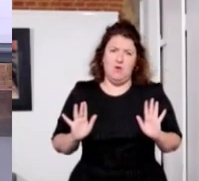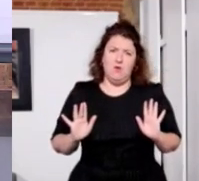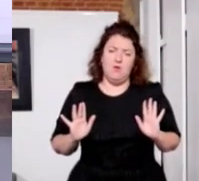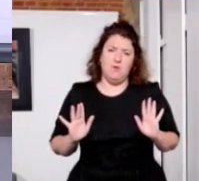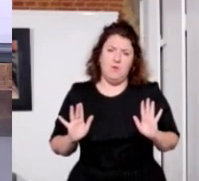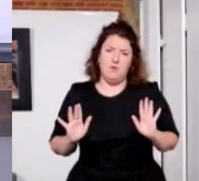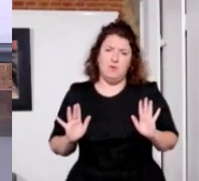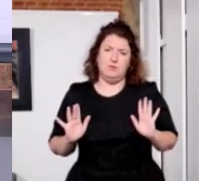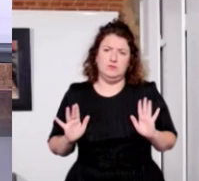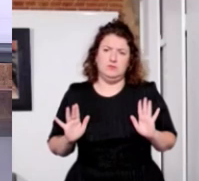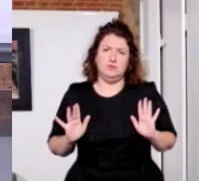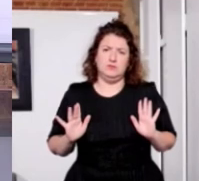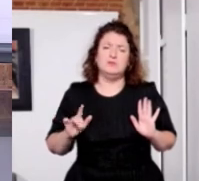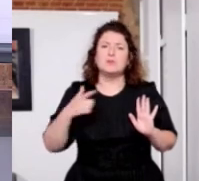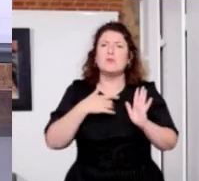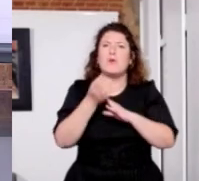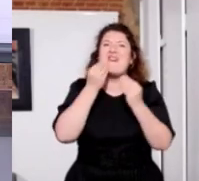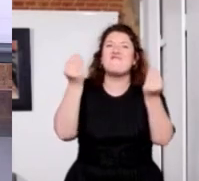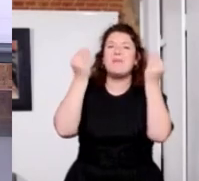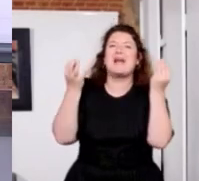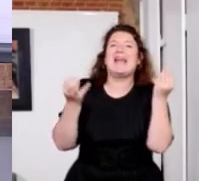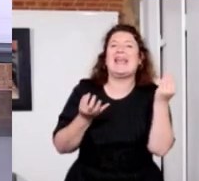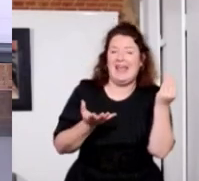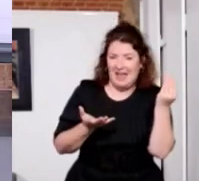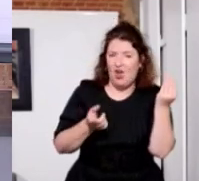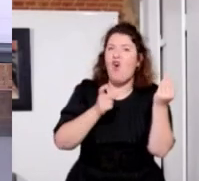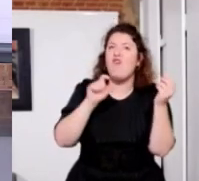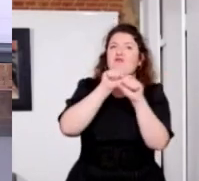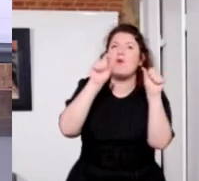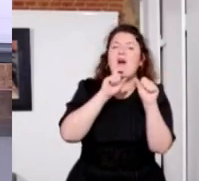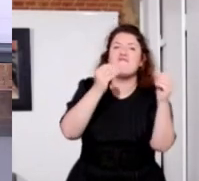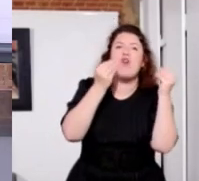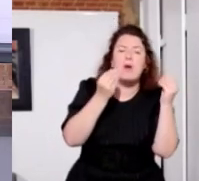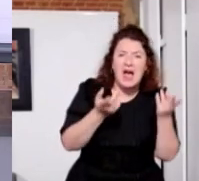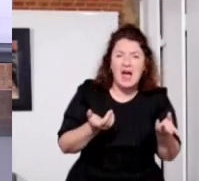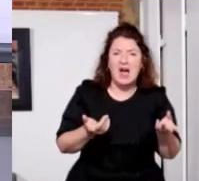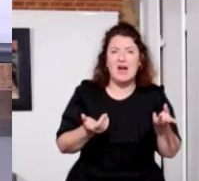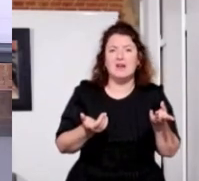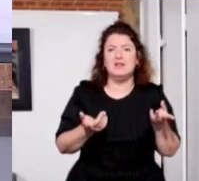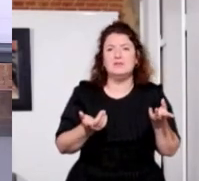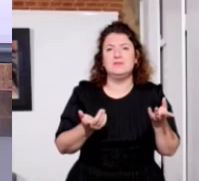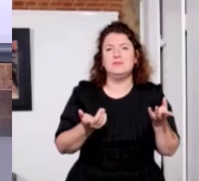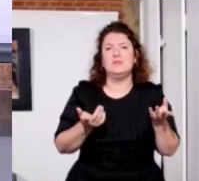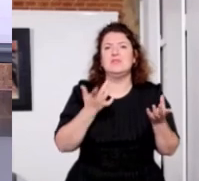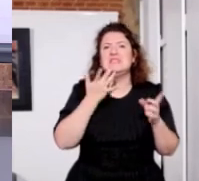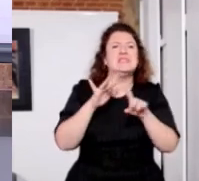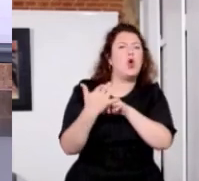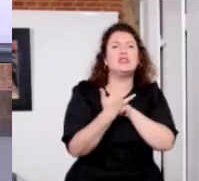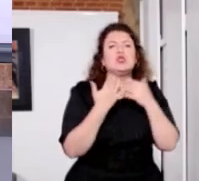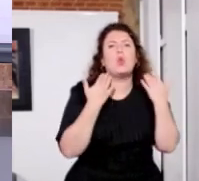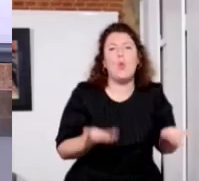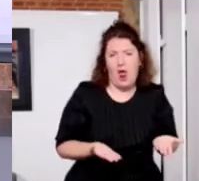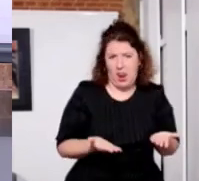es un defecto en qué nos formamos, cómo nos formamos y desde qué contexto nos formamos,